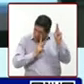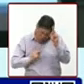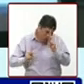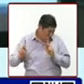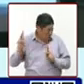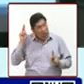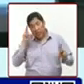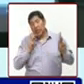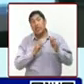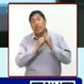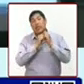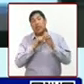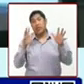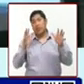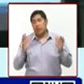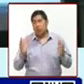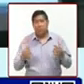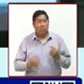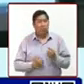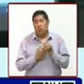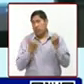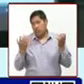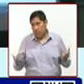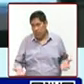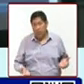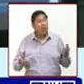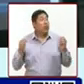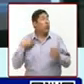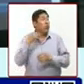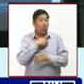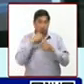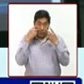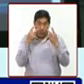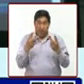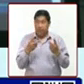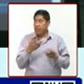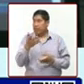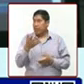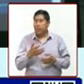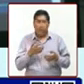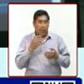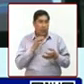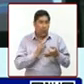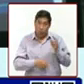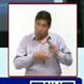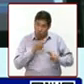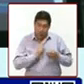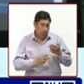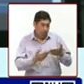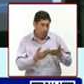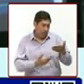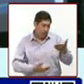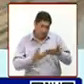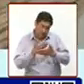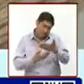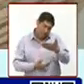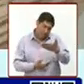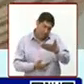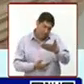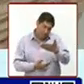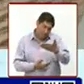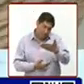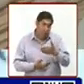zozobra sin ningún asidero. No es verdad. Si ustedes vemos las cifras que muestra el sistema financiero,